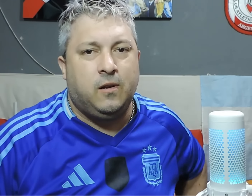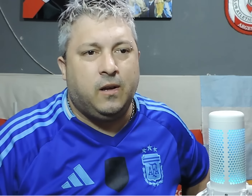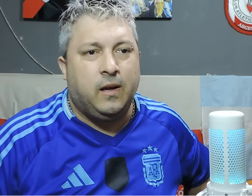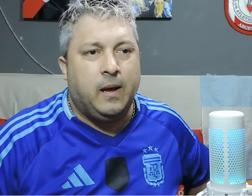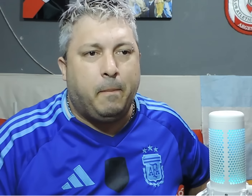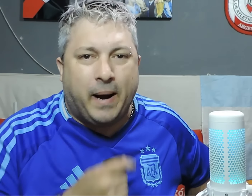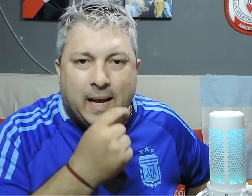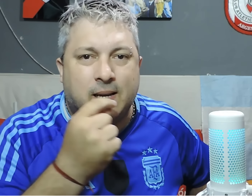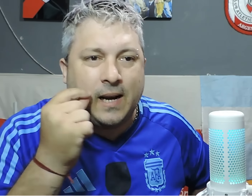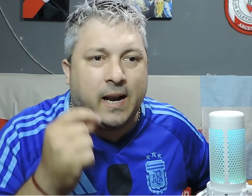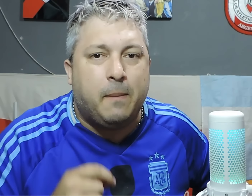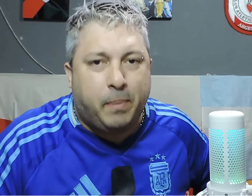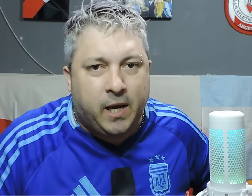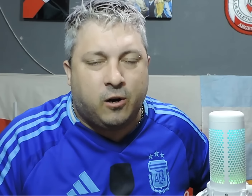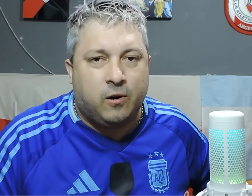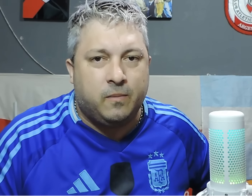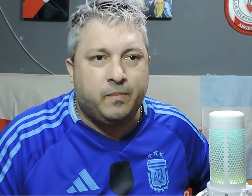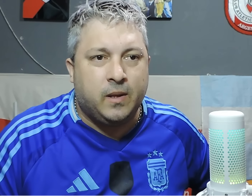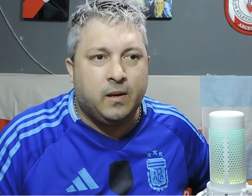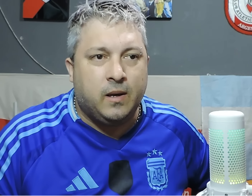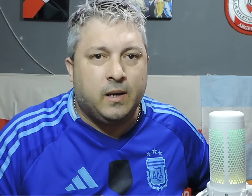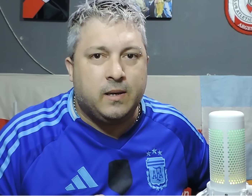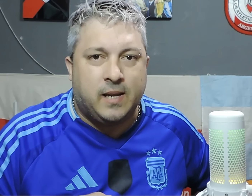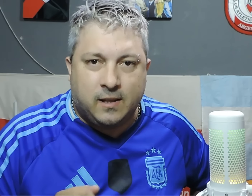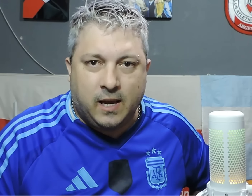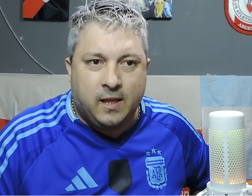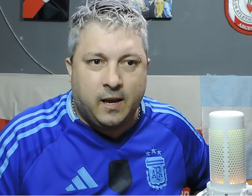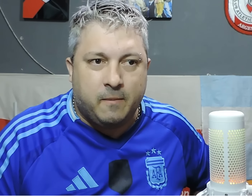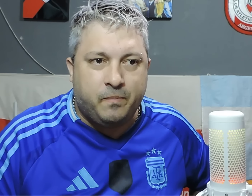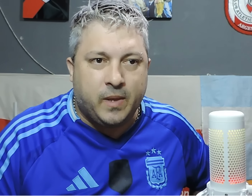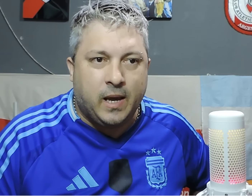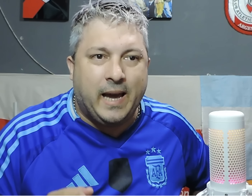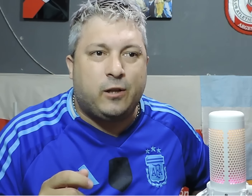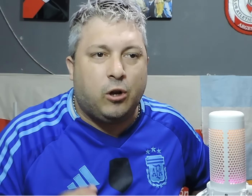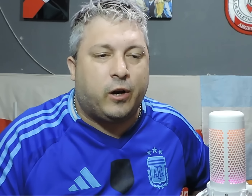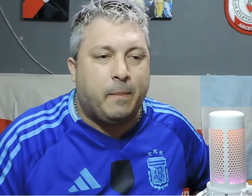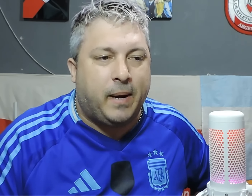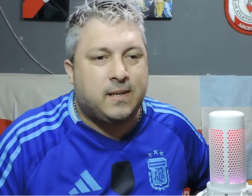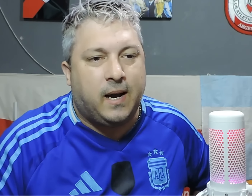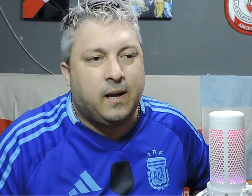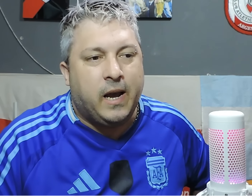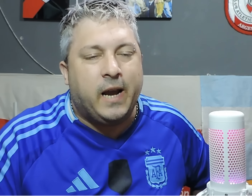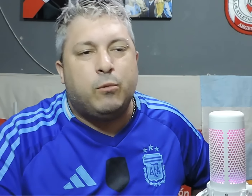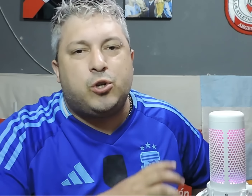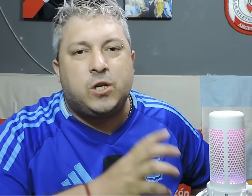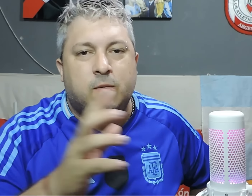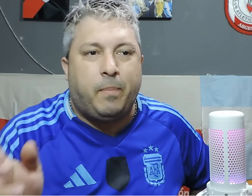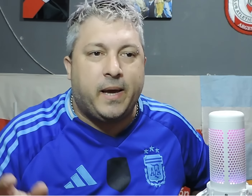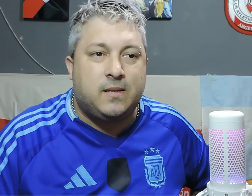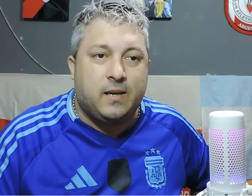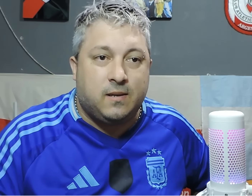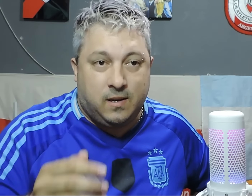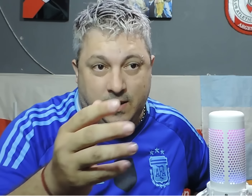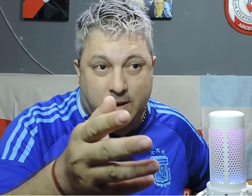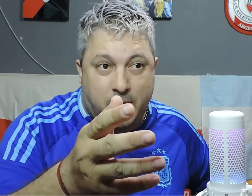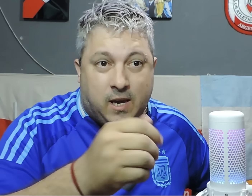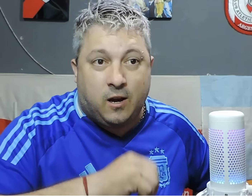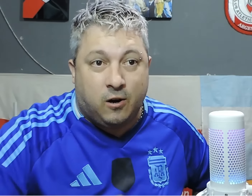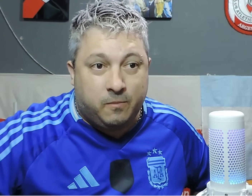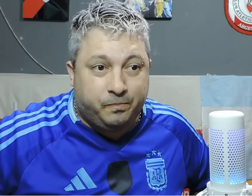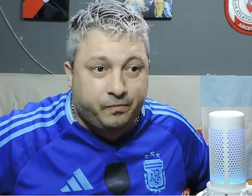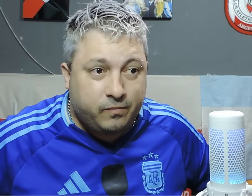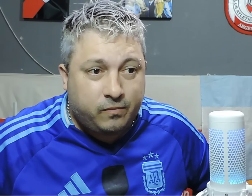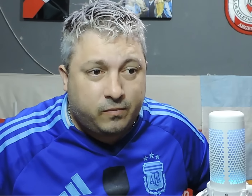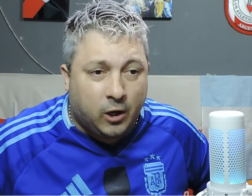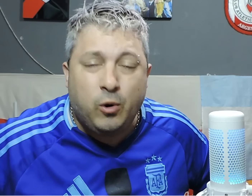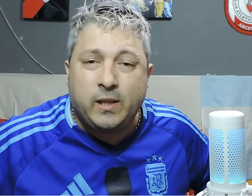el sobrecito, para cerrar el pico. ¿Se entiende? Esto es lo que pasa en muchísimos países y